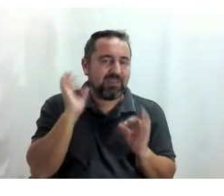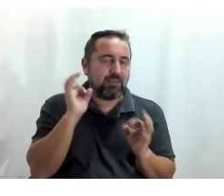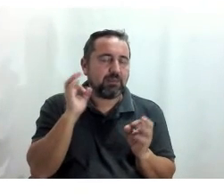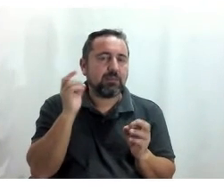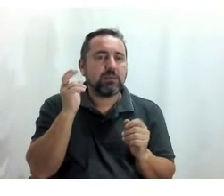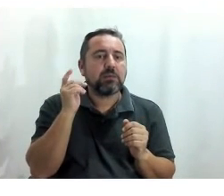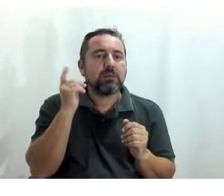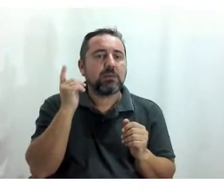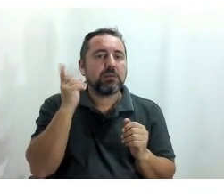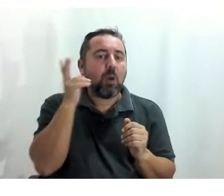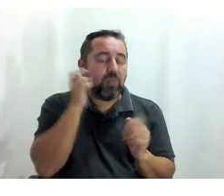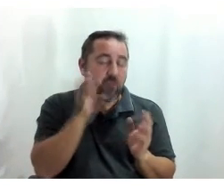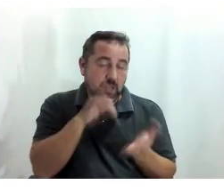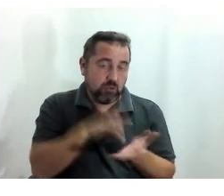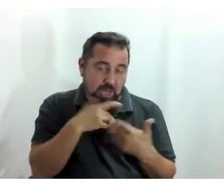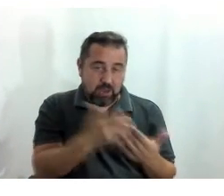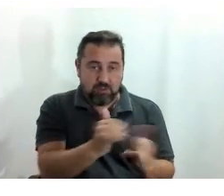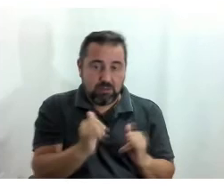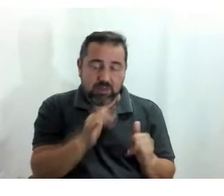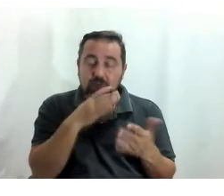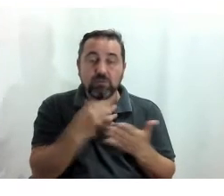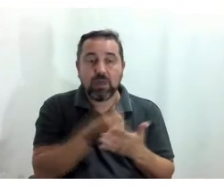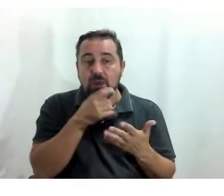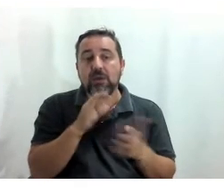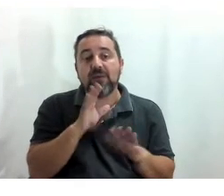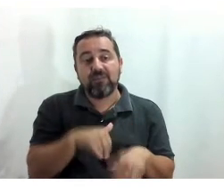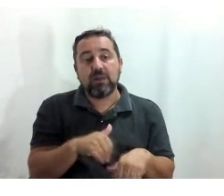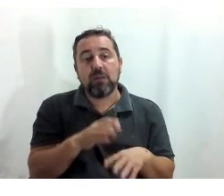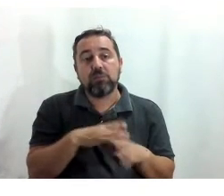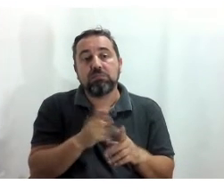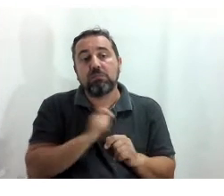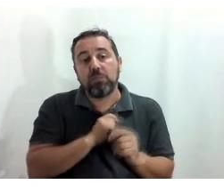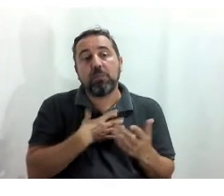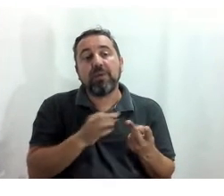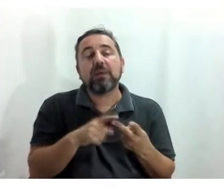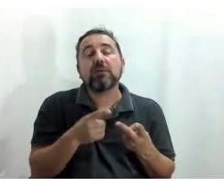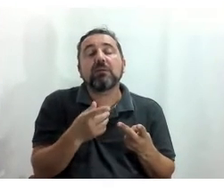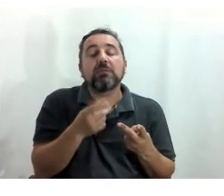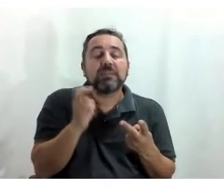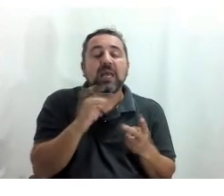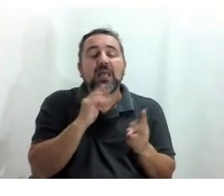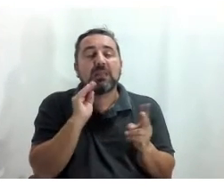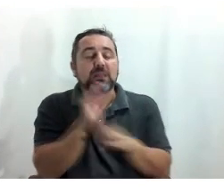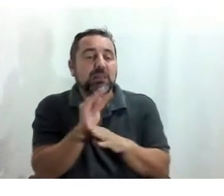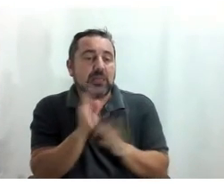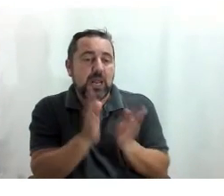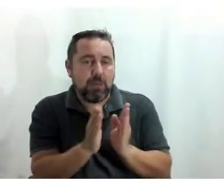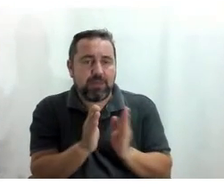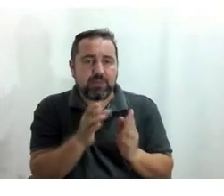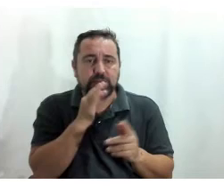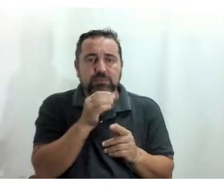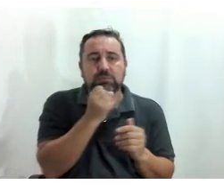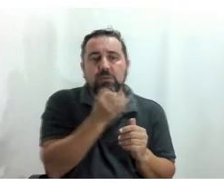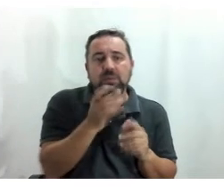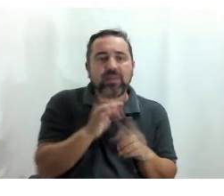en desarrollo. Y todo ello pues, nos puede dar una perspectiva de posibles terapias aplicables a casos